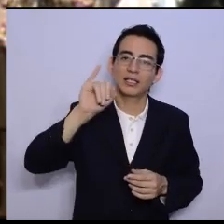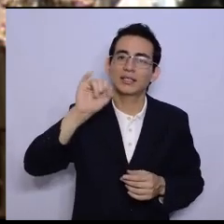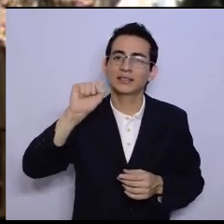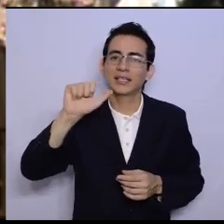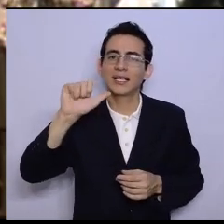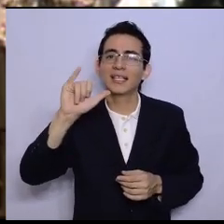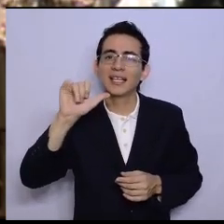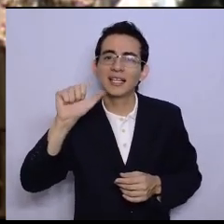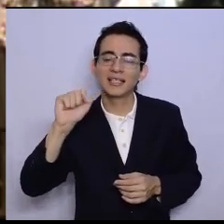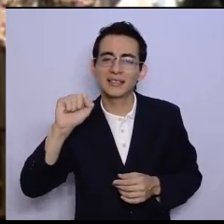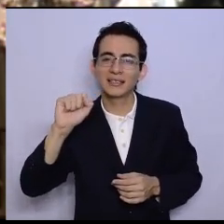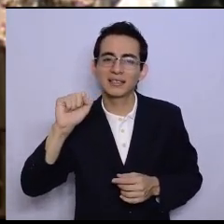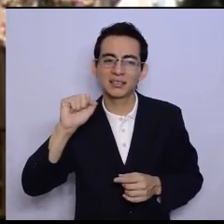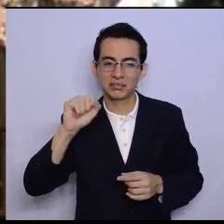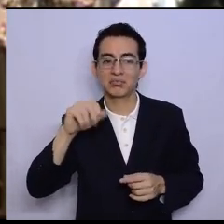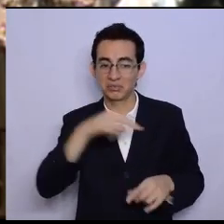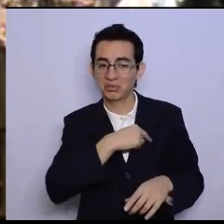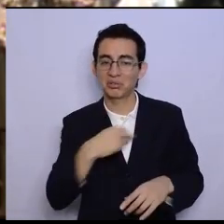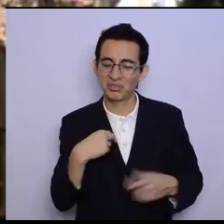nos va a producir dolor.